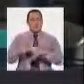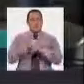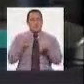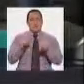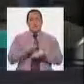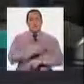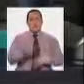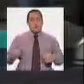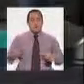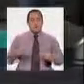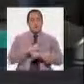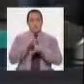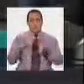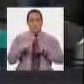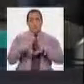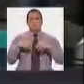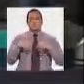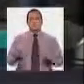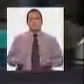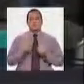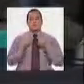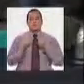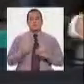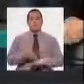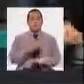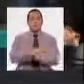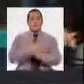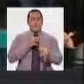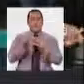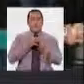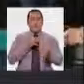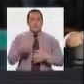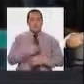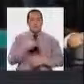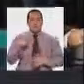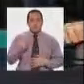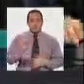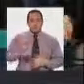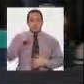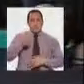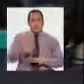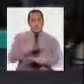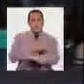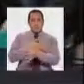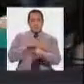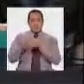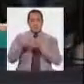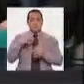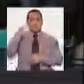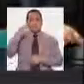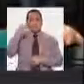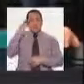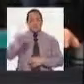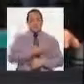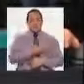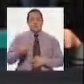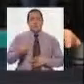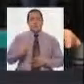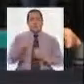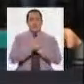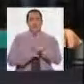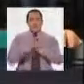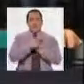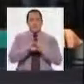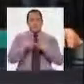gobierno no lo va a permitir. Porque yo, como ya lo ha mencionado el presidente del Consejo de Ministros, es una política del gobierno la